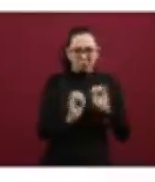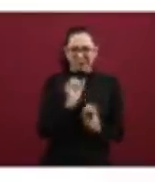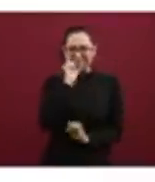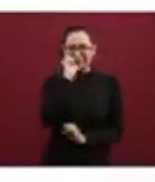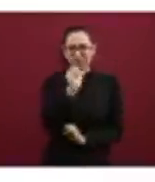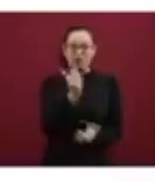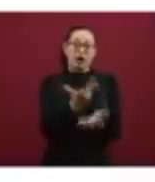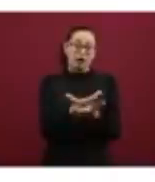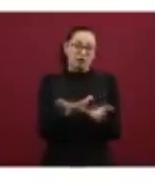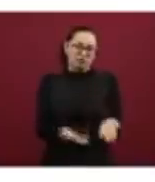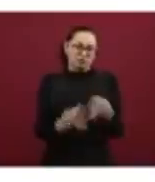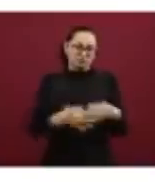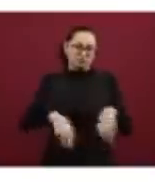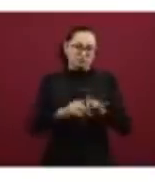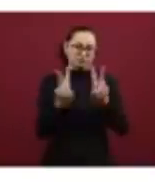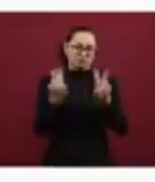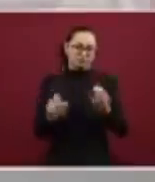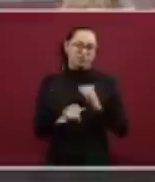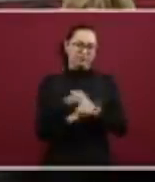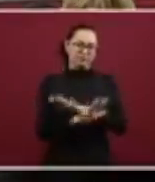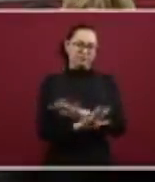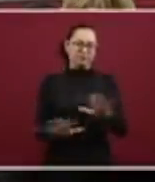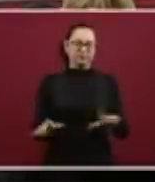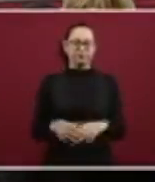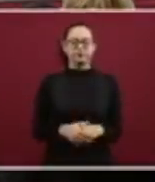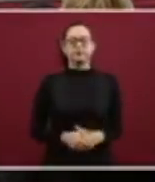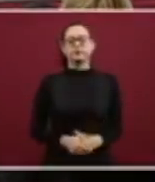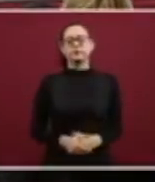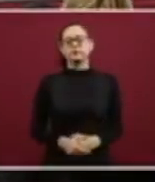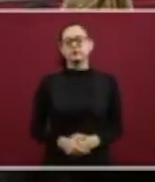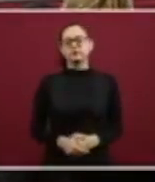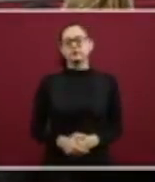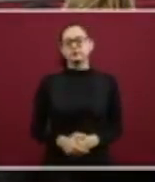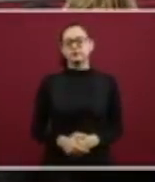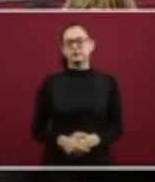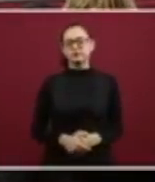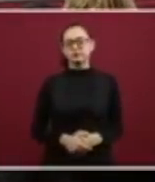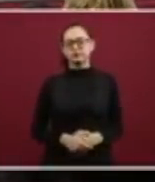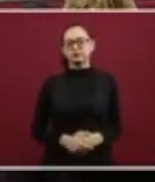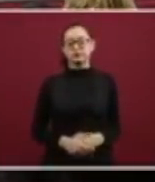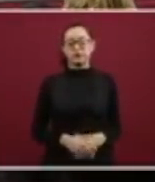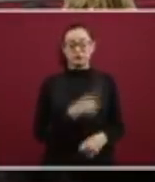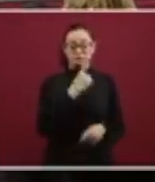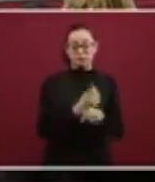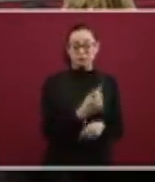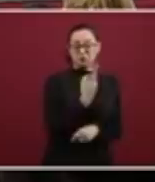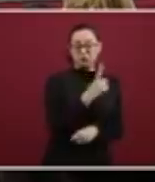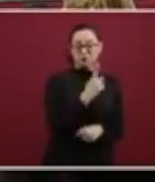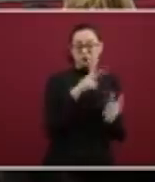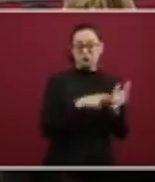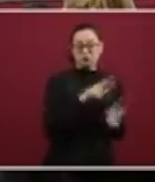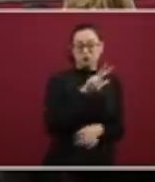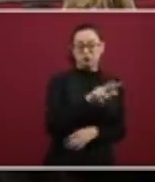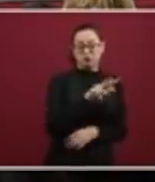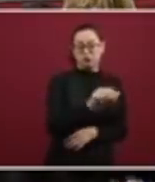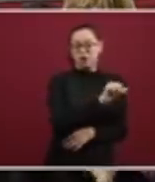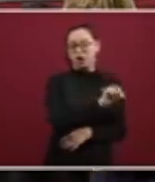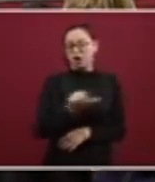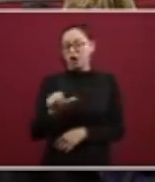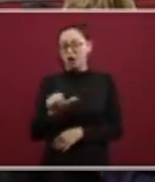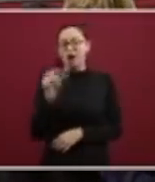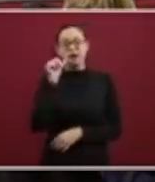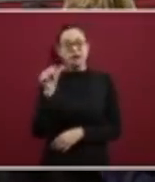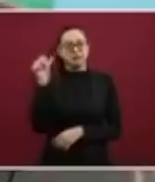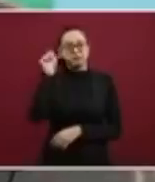de hoy. De los datos que tenemos de manera muy puntual del registro entre el 1 de diciembre del 2018 al día de